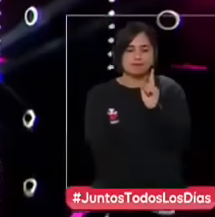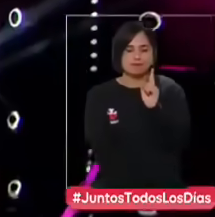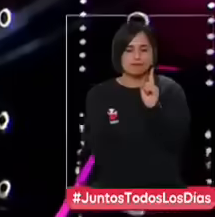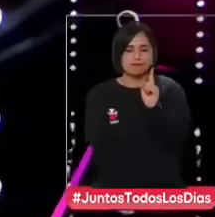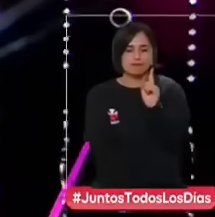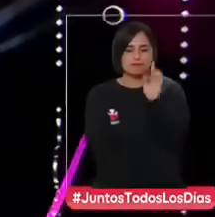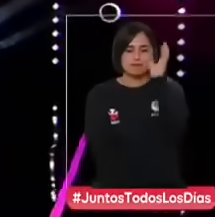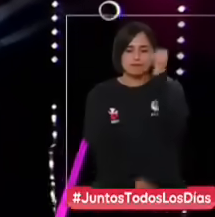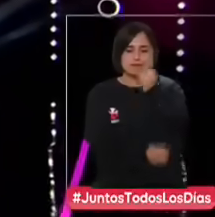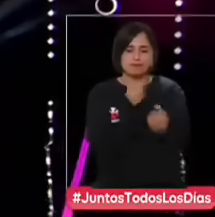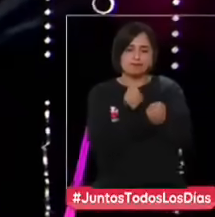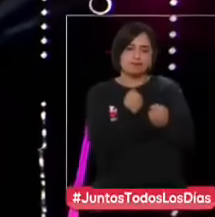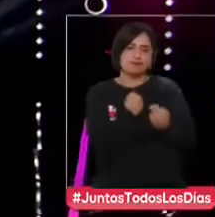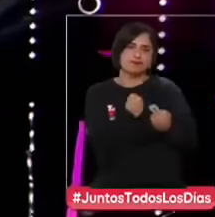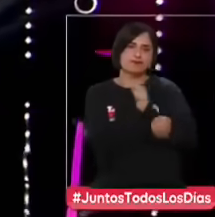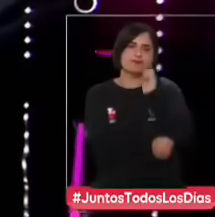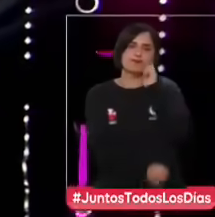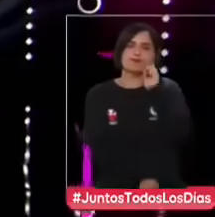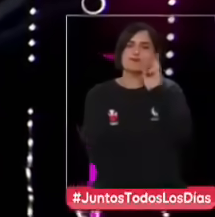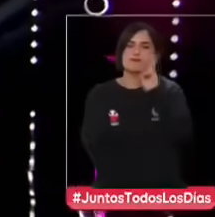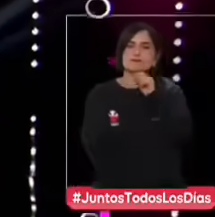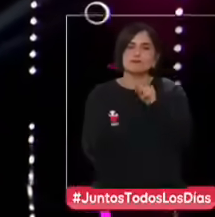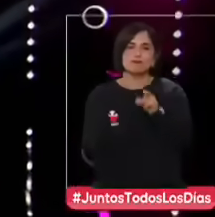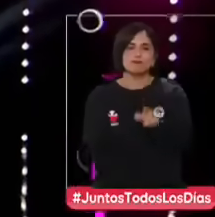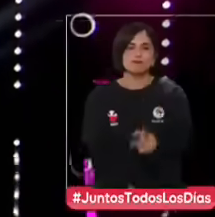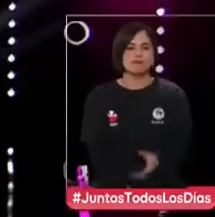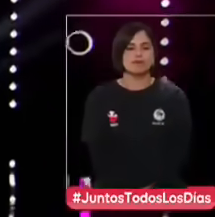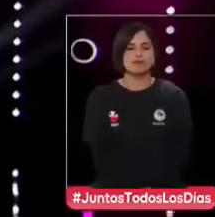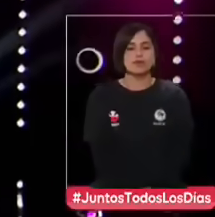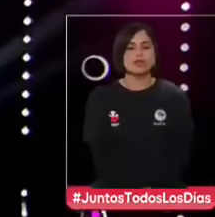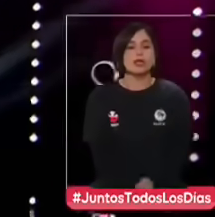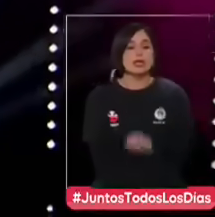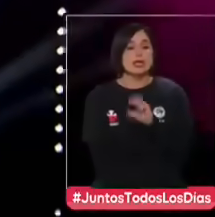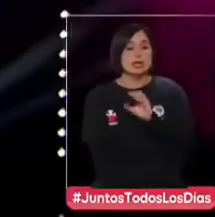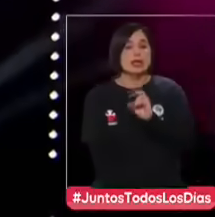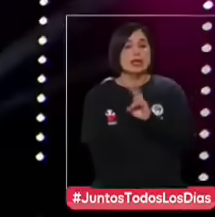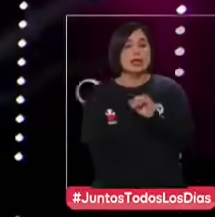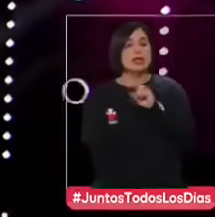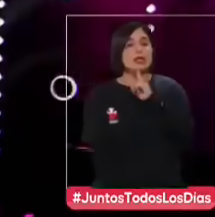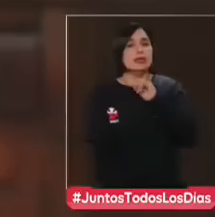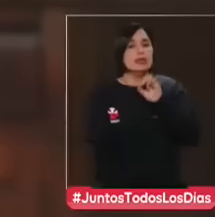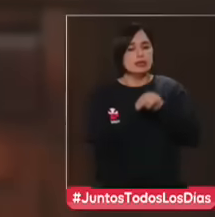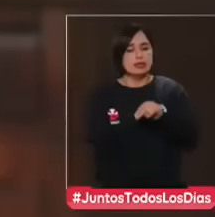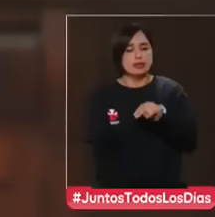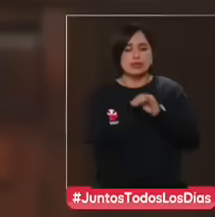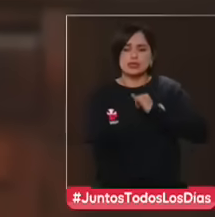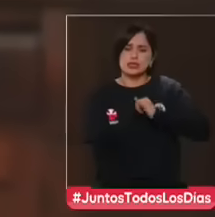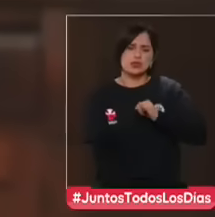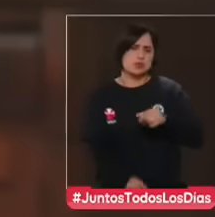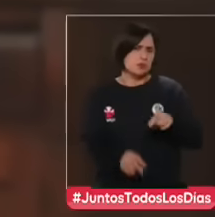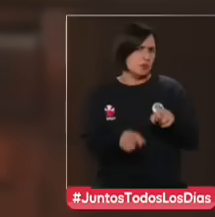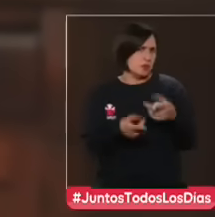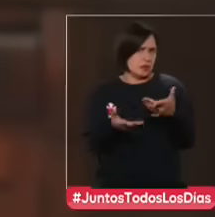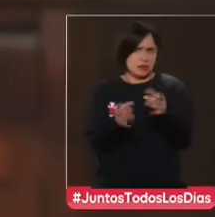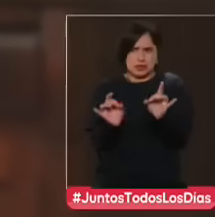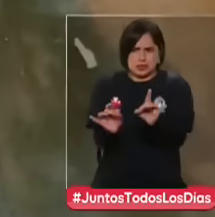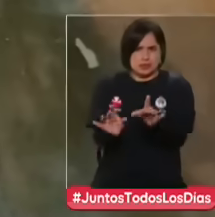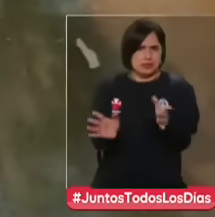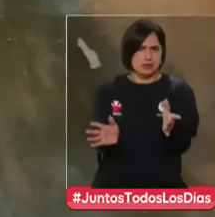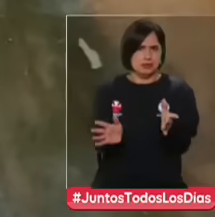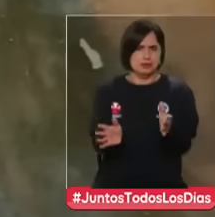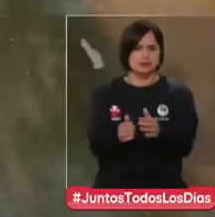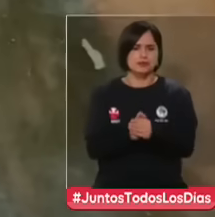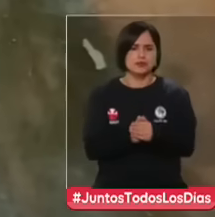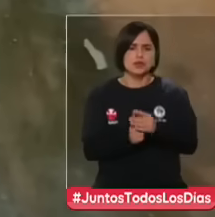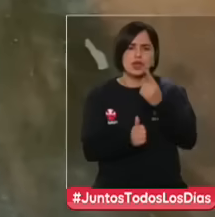amor sin ti. Cristian siempre fue así, muy entrador, y no ha cambiado mucho.